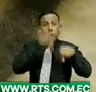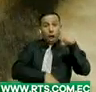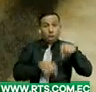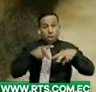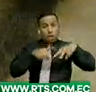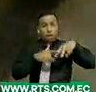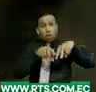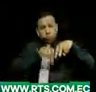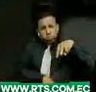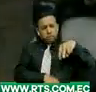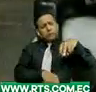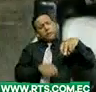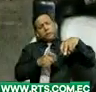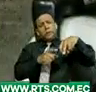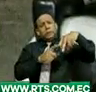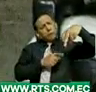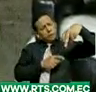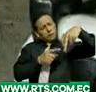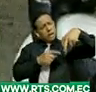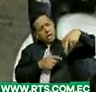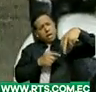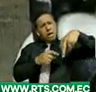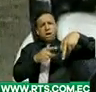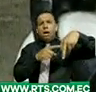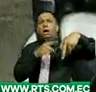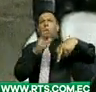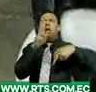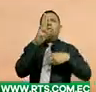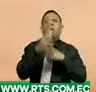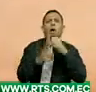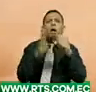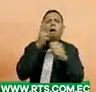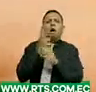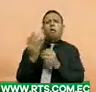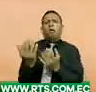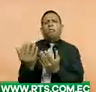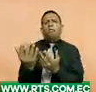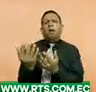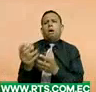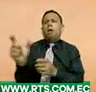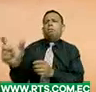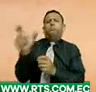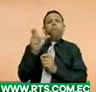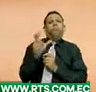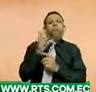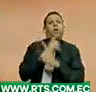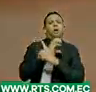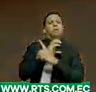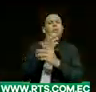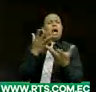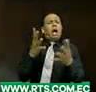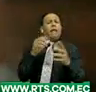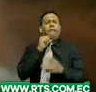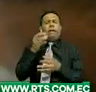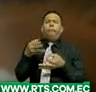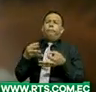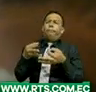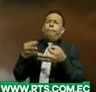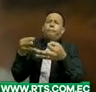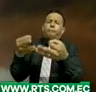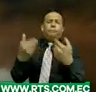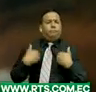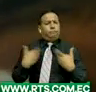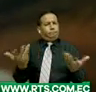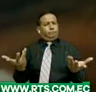fue necesario amputarla y ya lleva 3 años esperando por la recalificación de su porcentaje de discapacidad. Ahora llamando